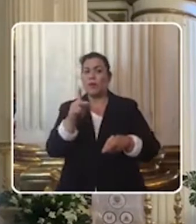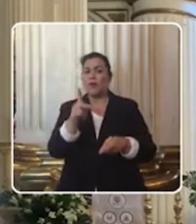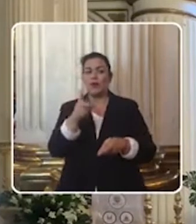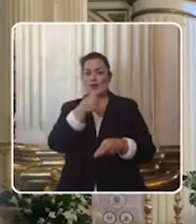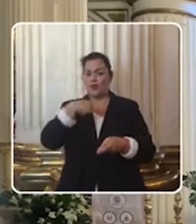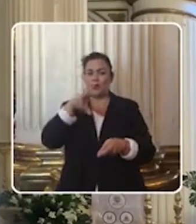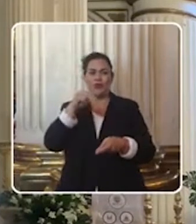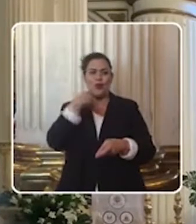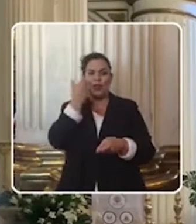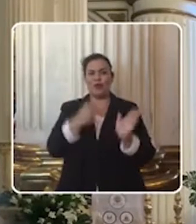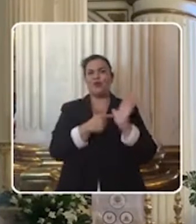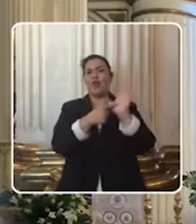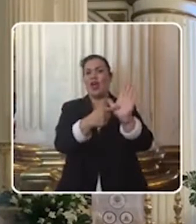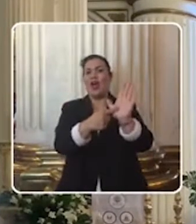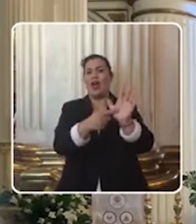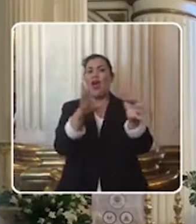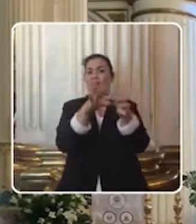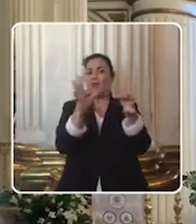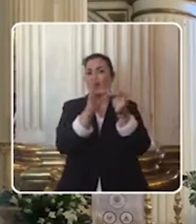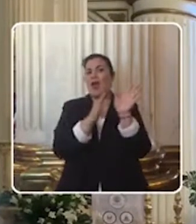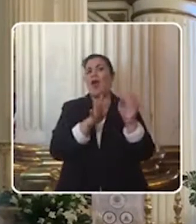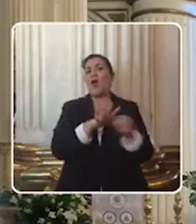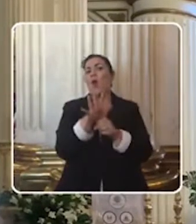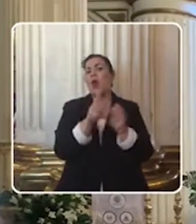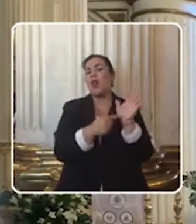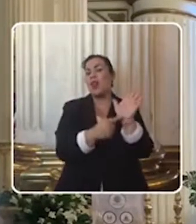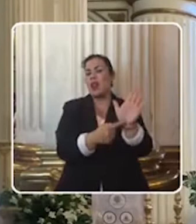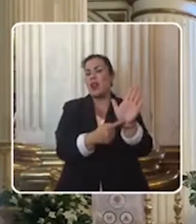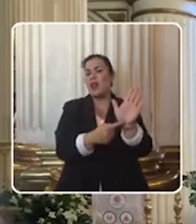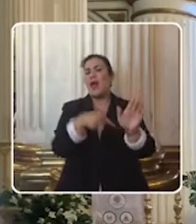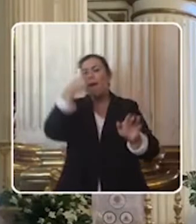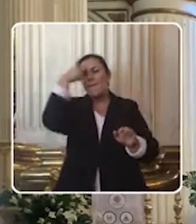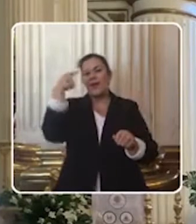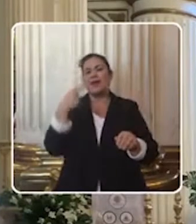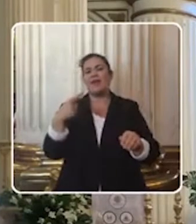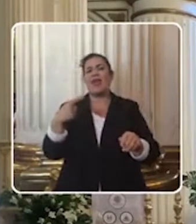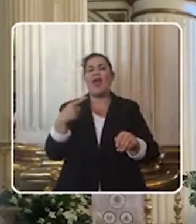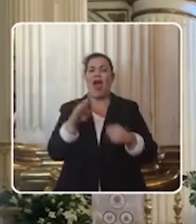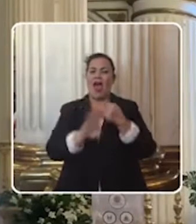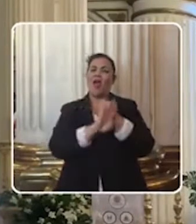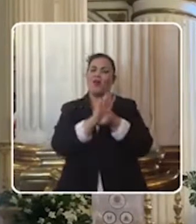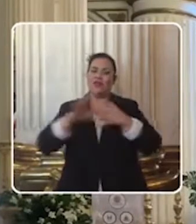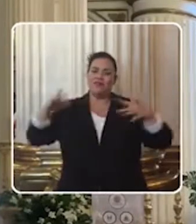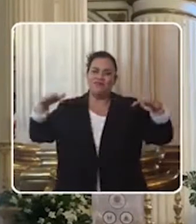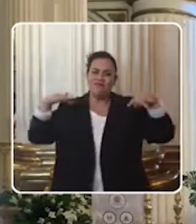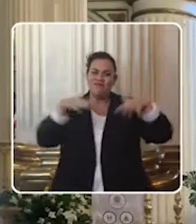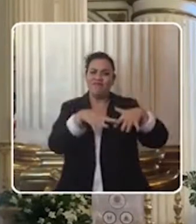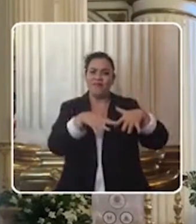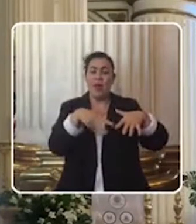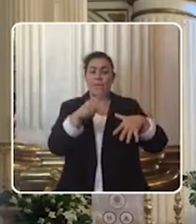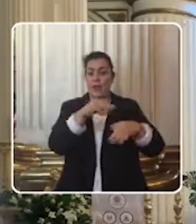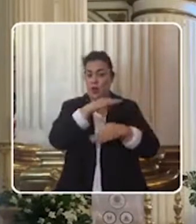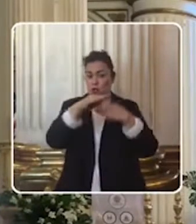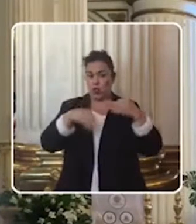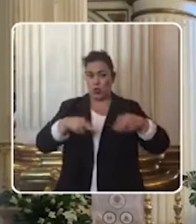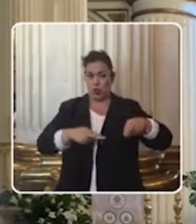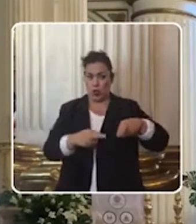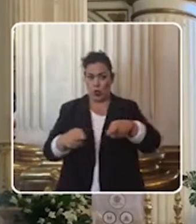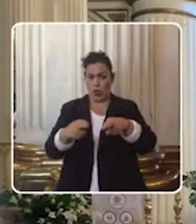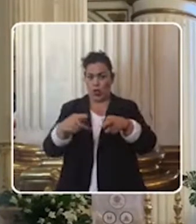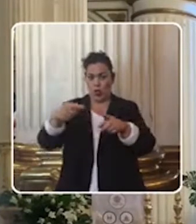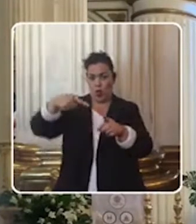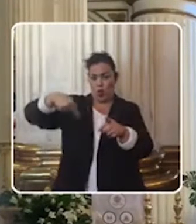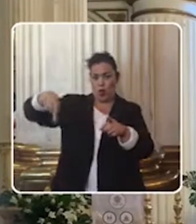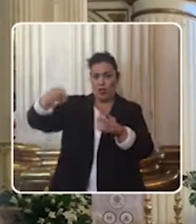conocer cuál va a ser el recorrido para evitar conglomeraciones pero en todo el polígono del recorrido que se